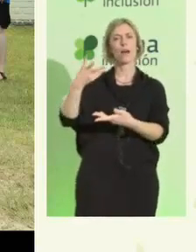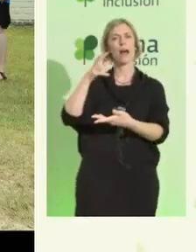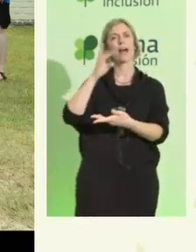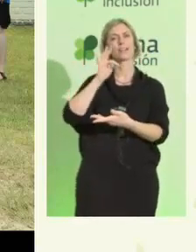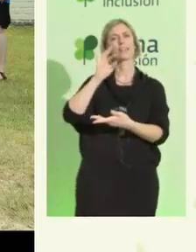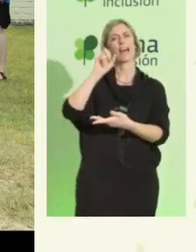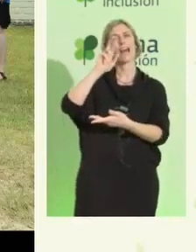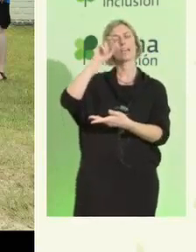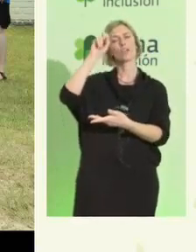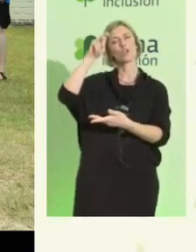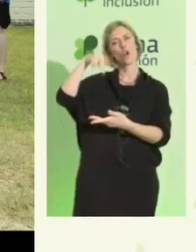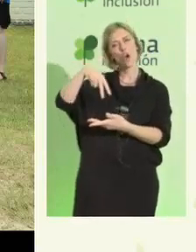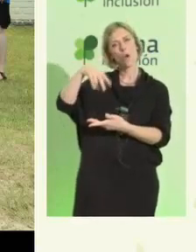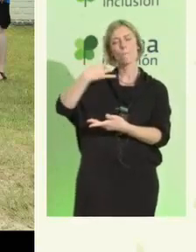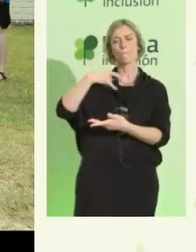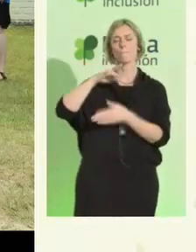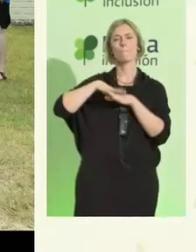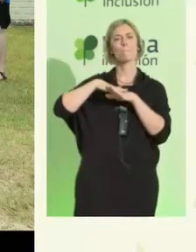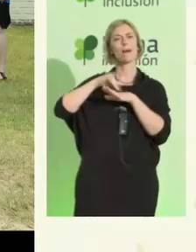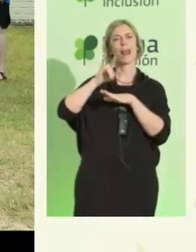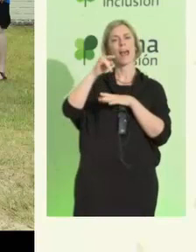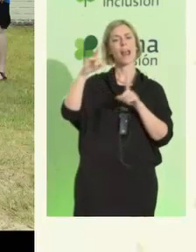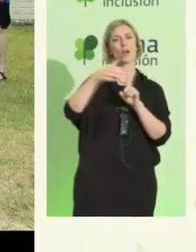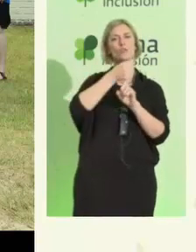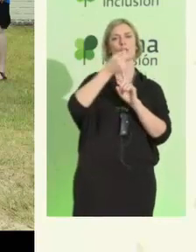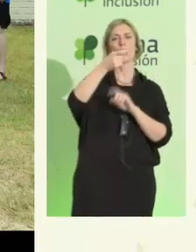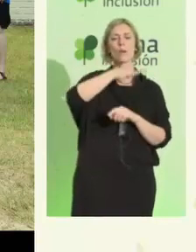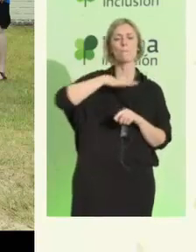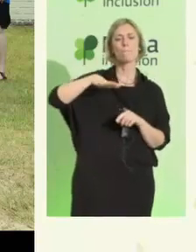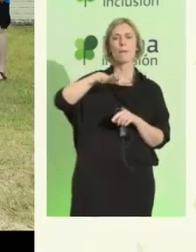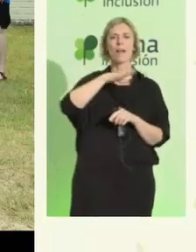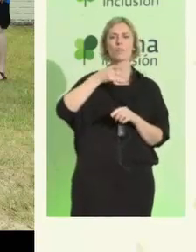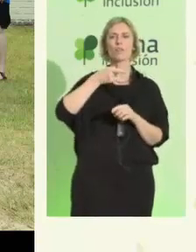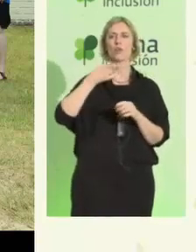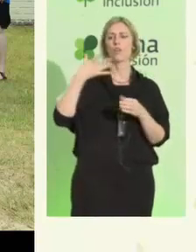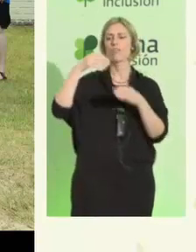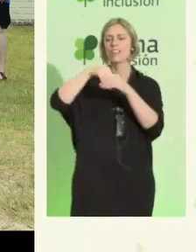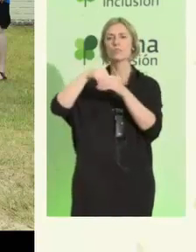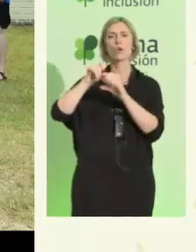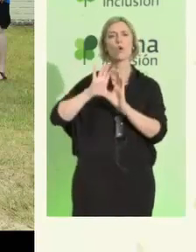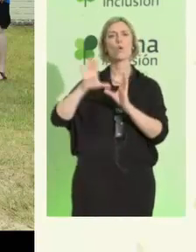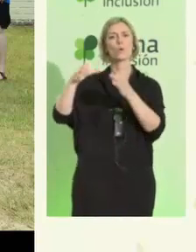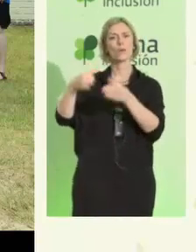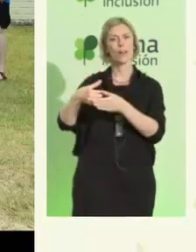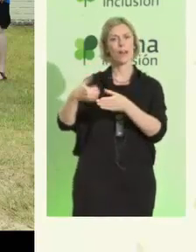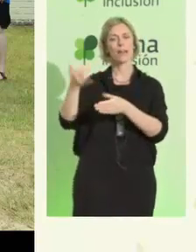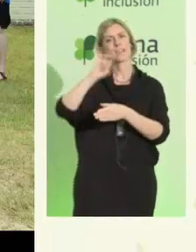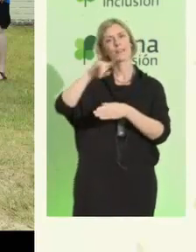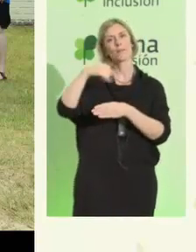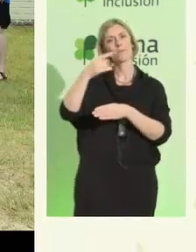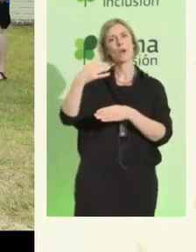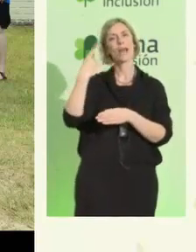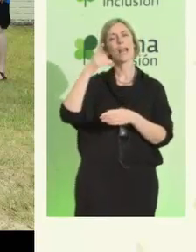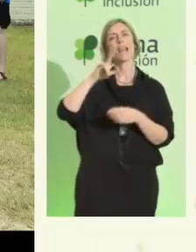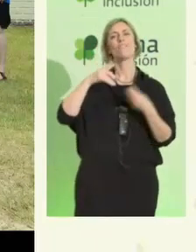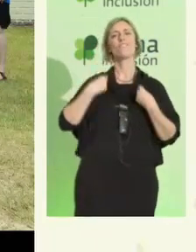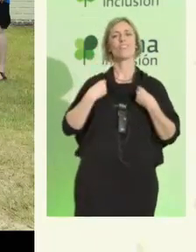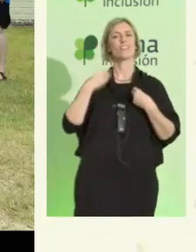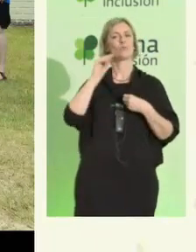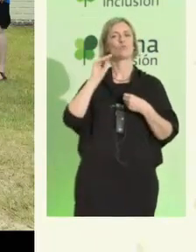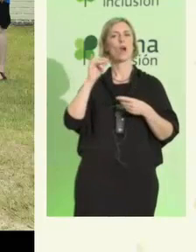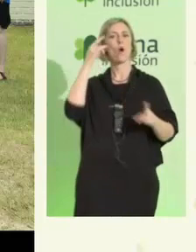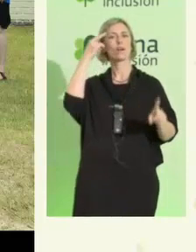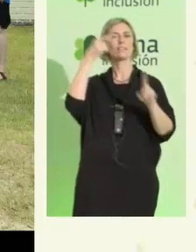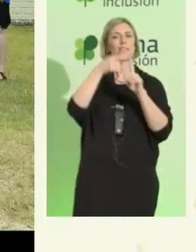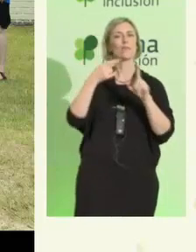y le ayudamos a encontrarse su lugar en la comunidad. Él luego encontró su propósito en la vida, que era ayudar a otras personas. Y esto